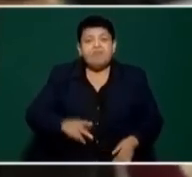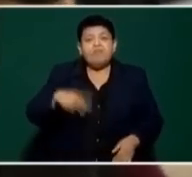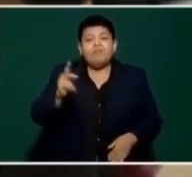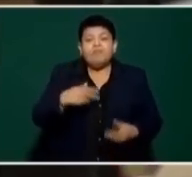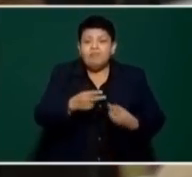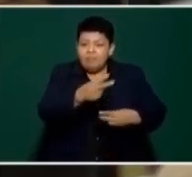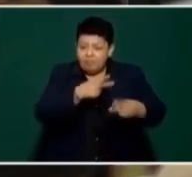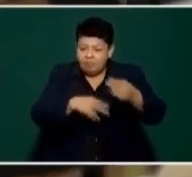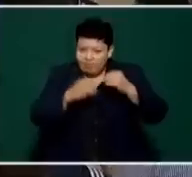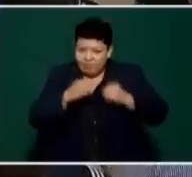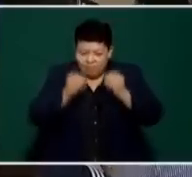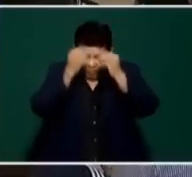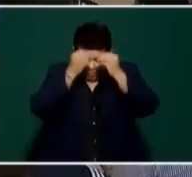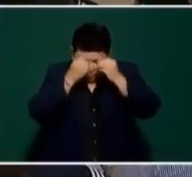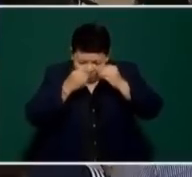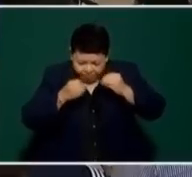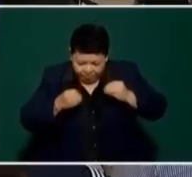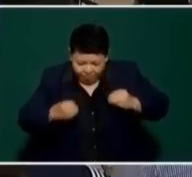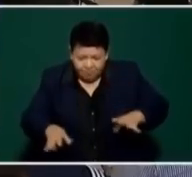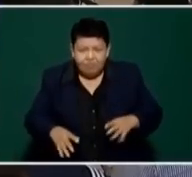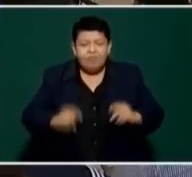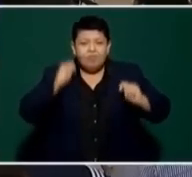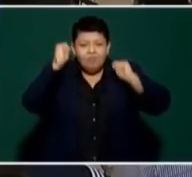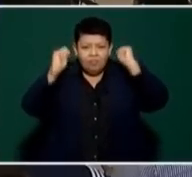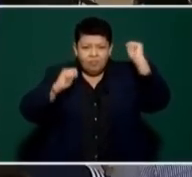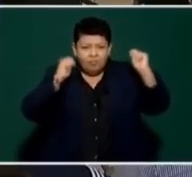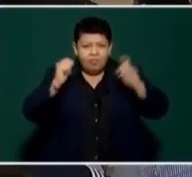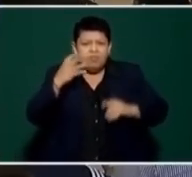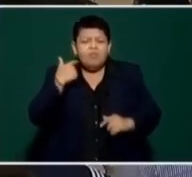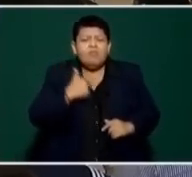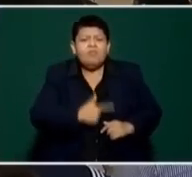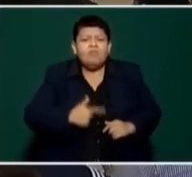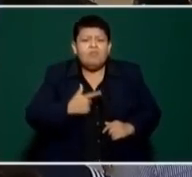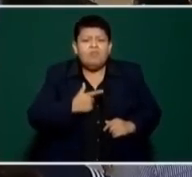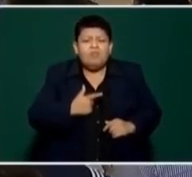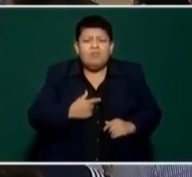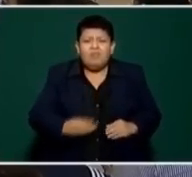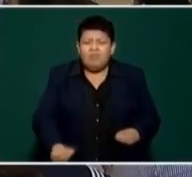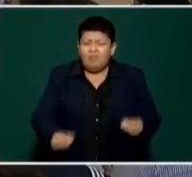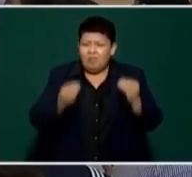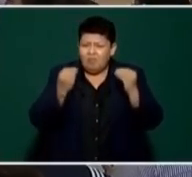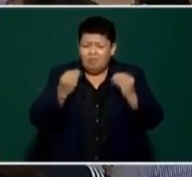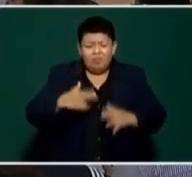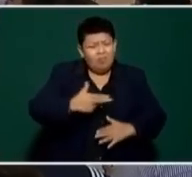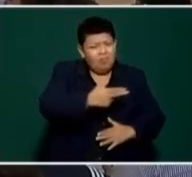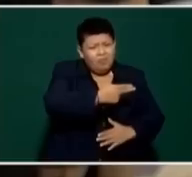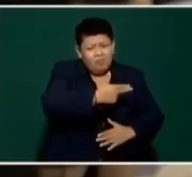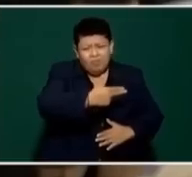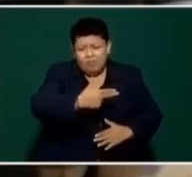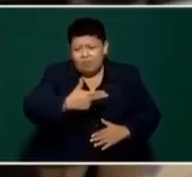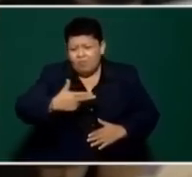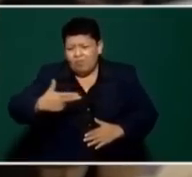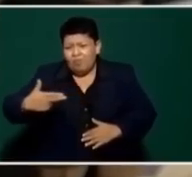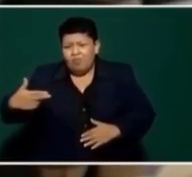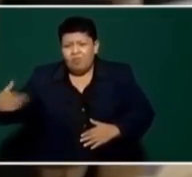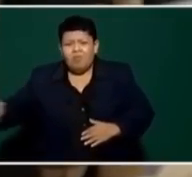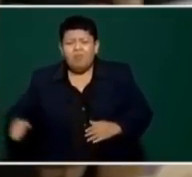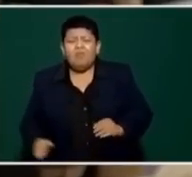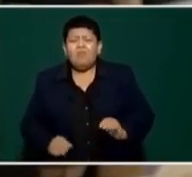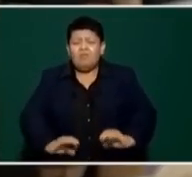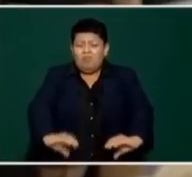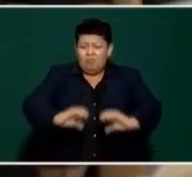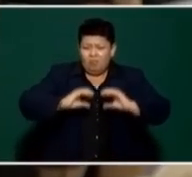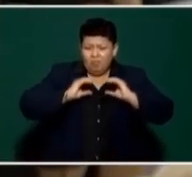lado oscuro del turismo, también me gustaría tratar las grandes cadenas hoteleras que como que son muy consentidas, han